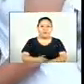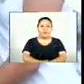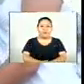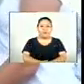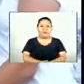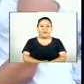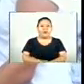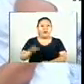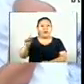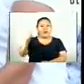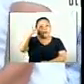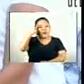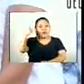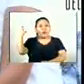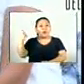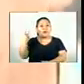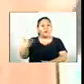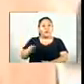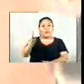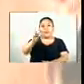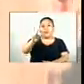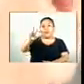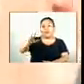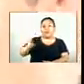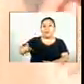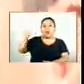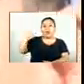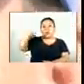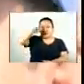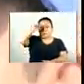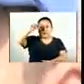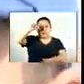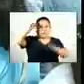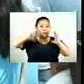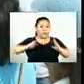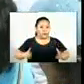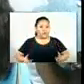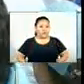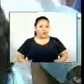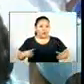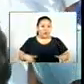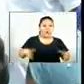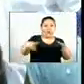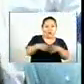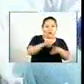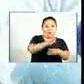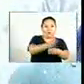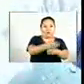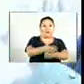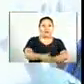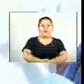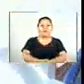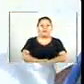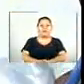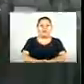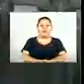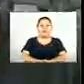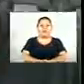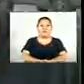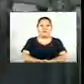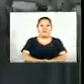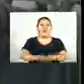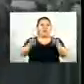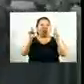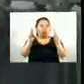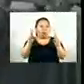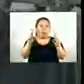Solo queda el recuerdo de su carrera de 23 años como funcionario público y miembro de la oposición en Venezuela Persecución política el